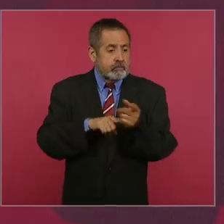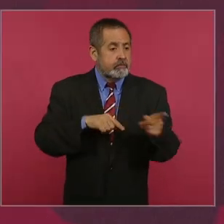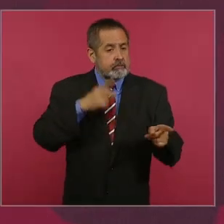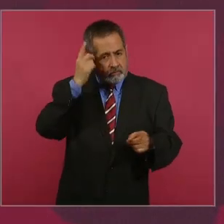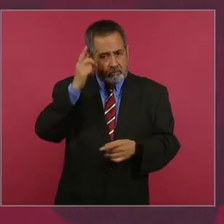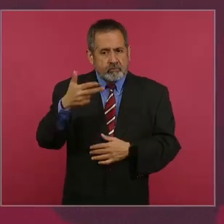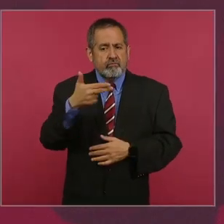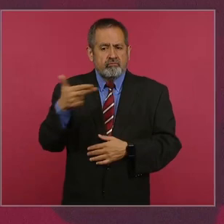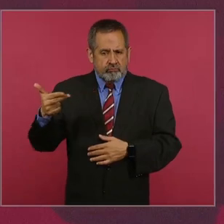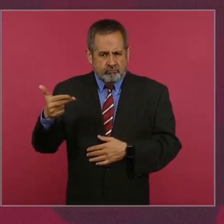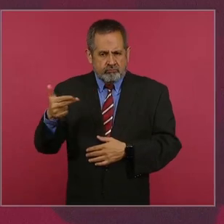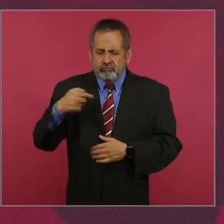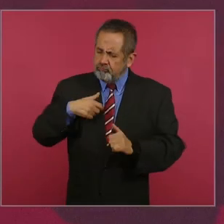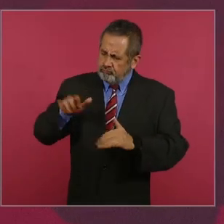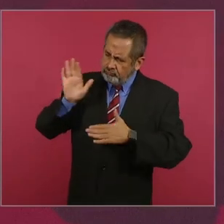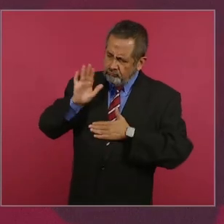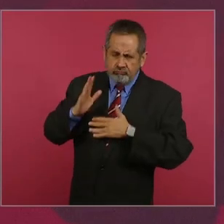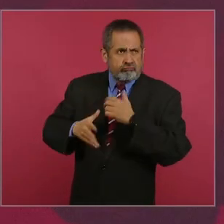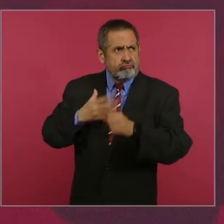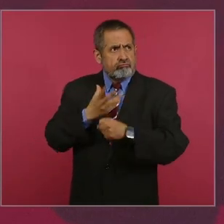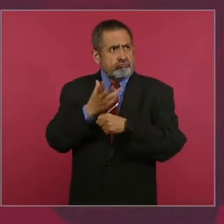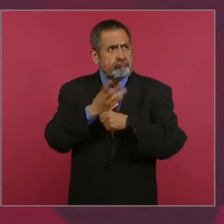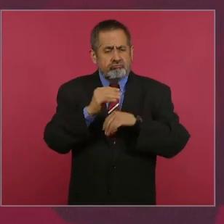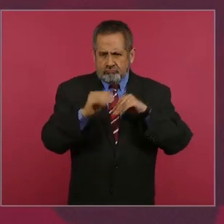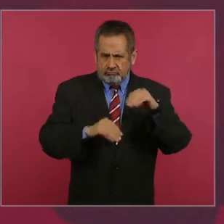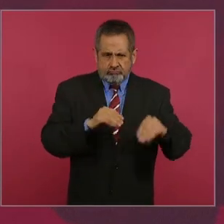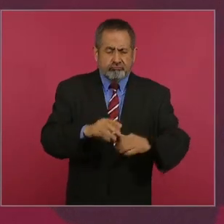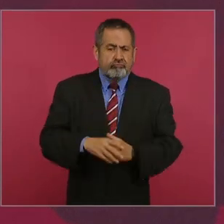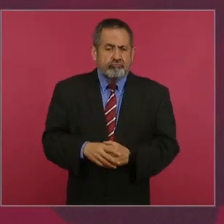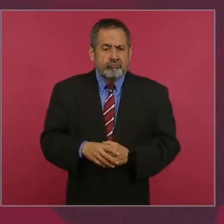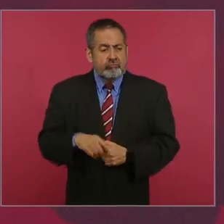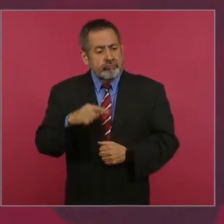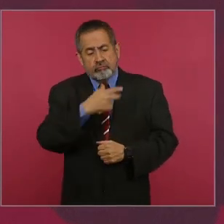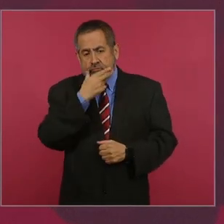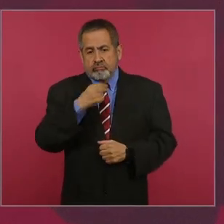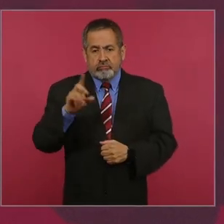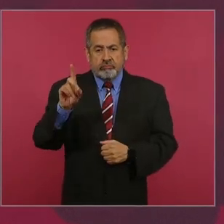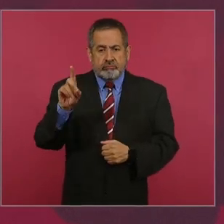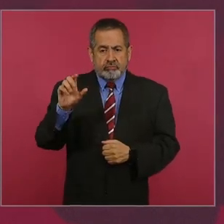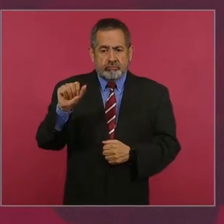comprometieron para eso. Daniel Chávez,